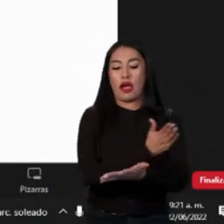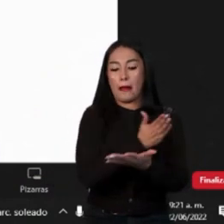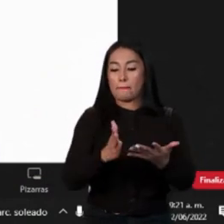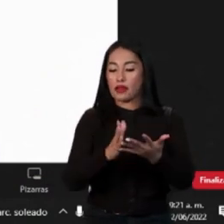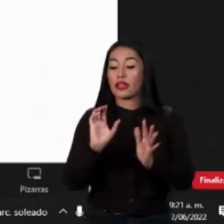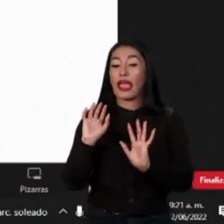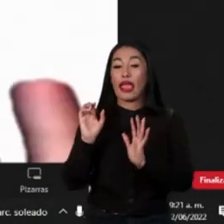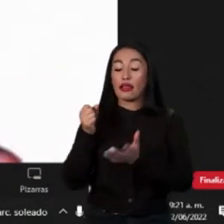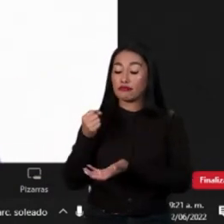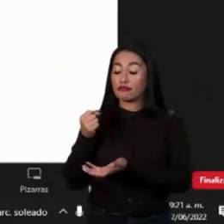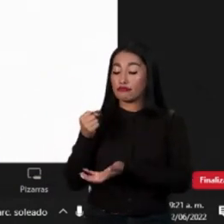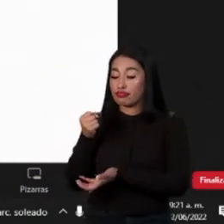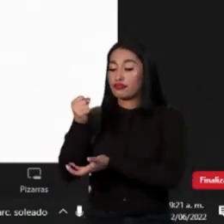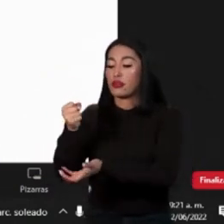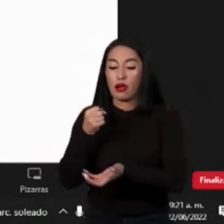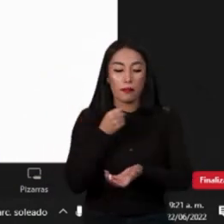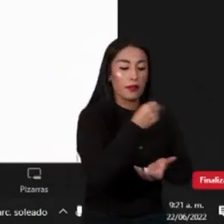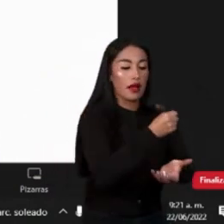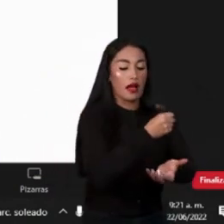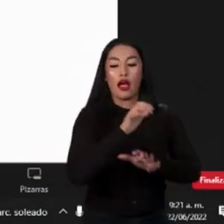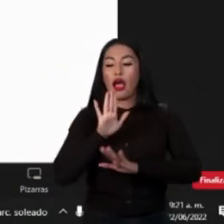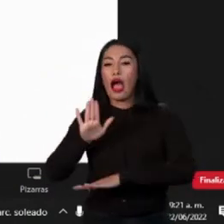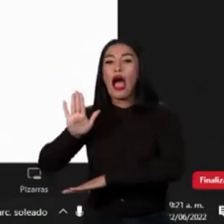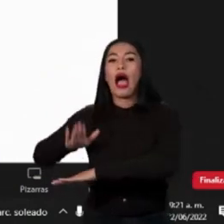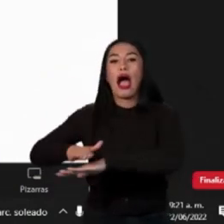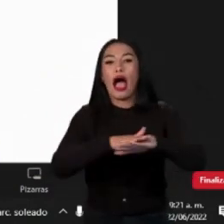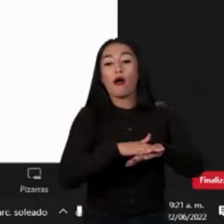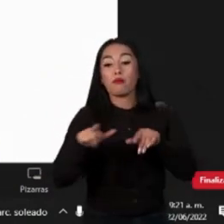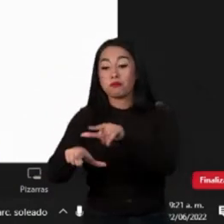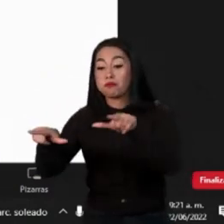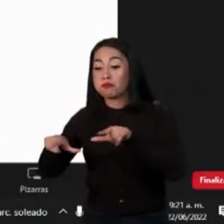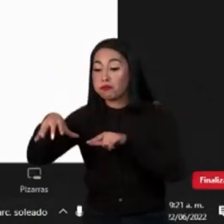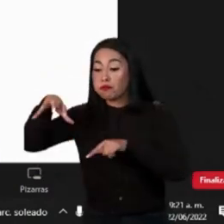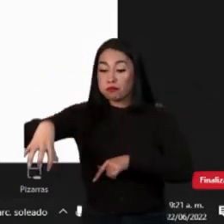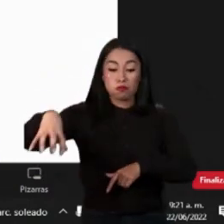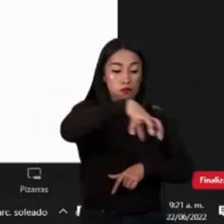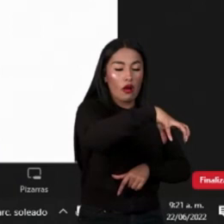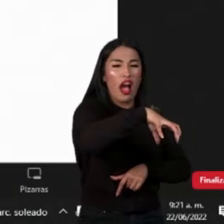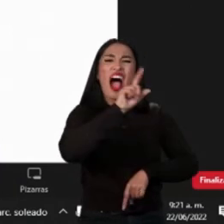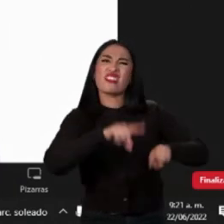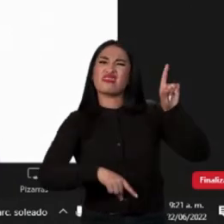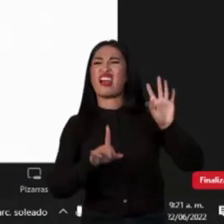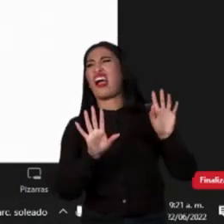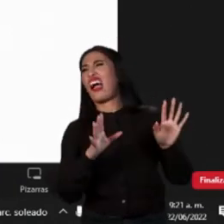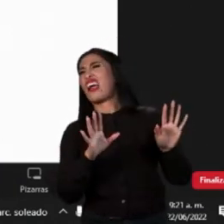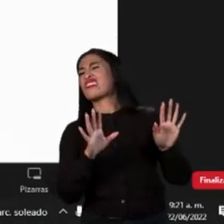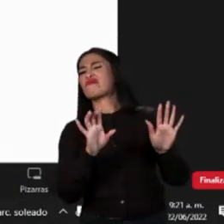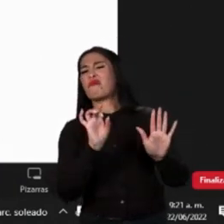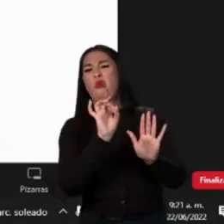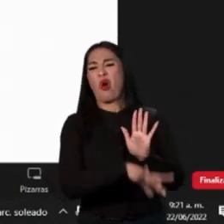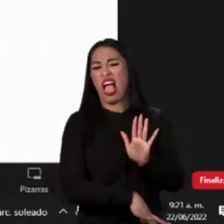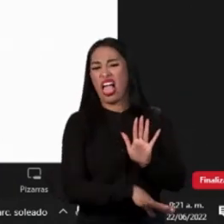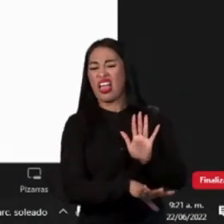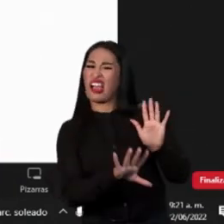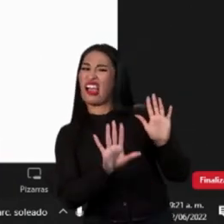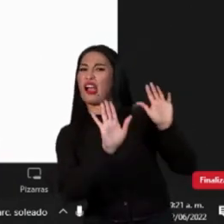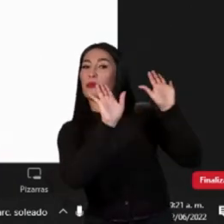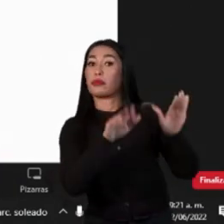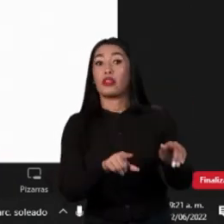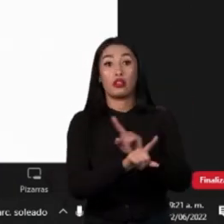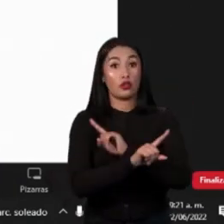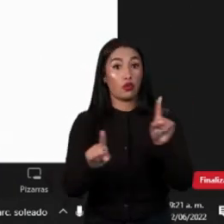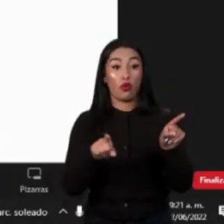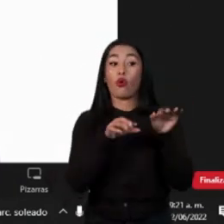que para la universidad esos departamentos iban a ser muy importantes hacia el futuro. Entonces empezó a haber una migración natural de los